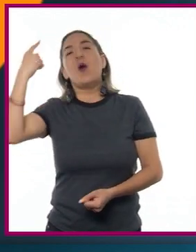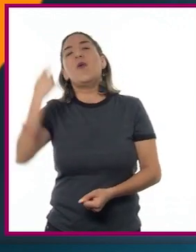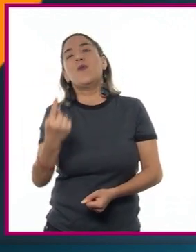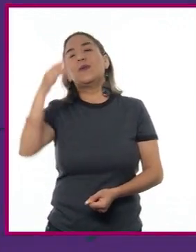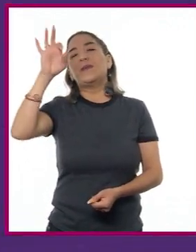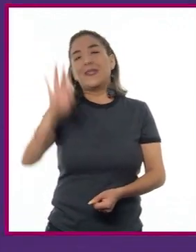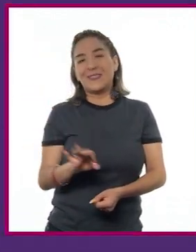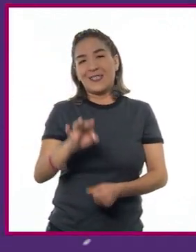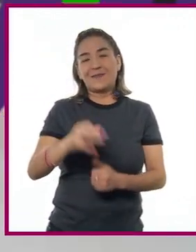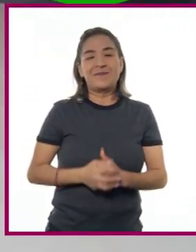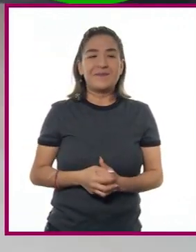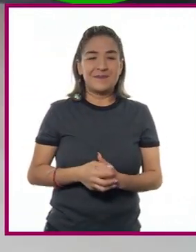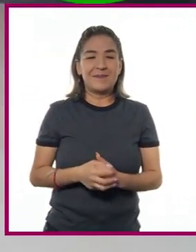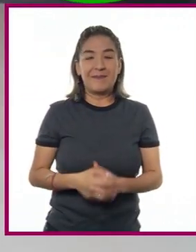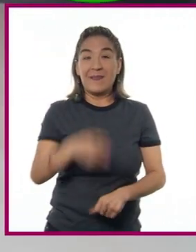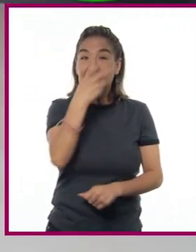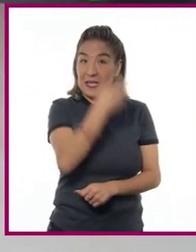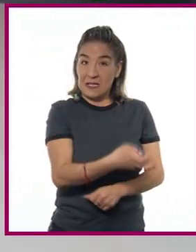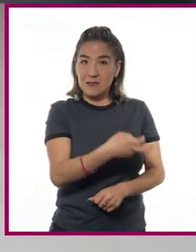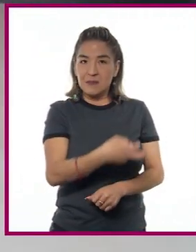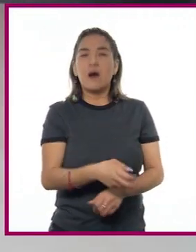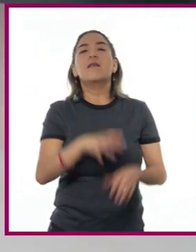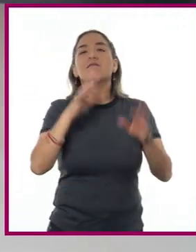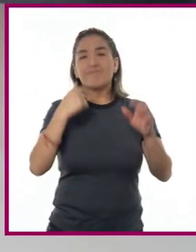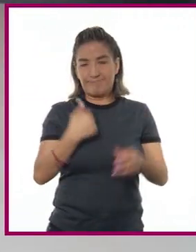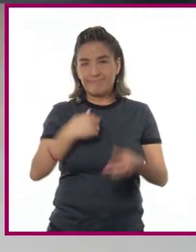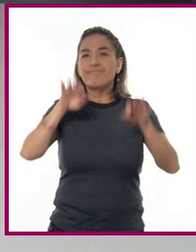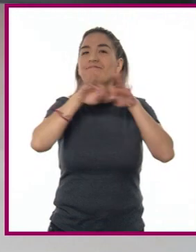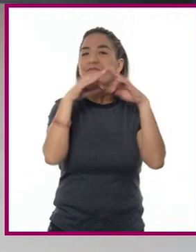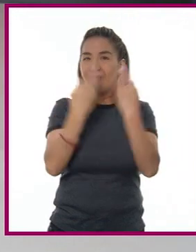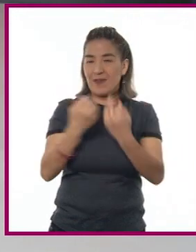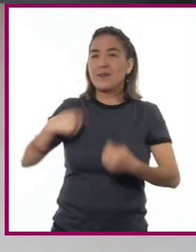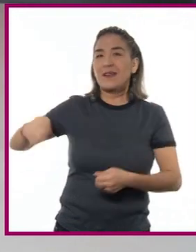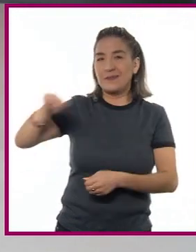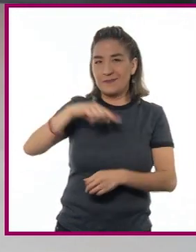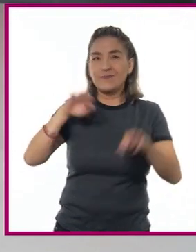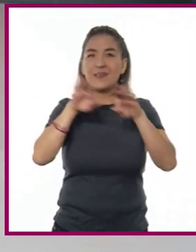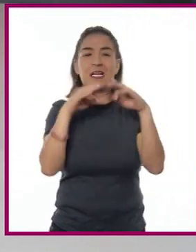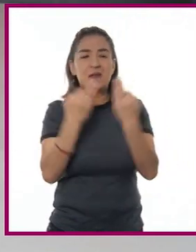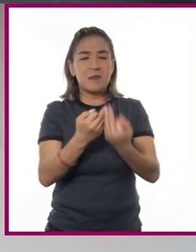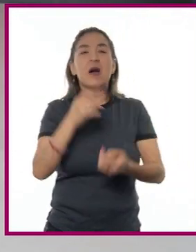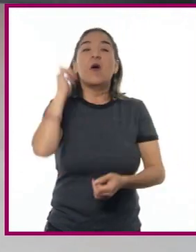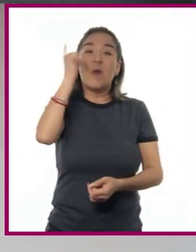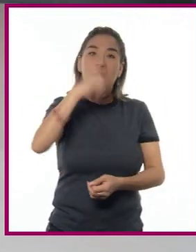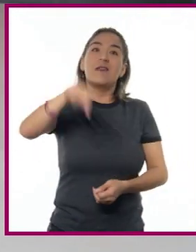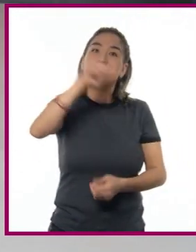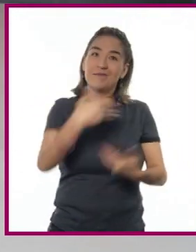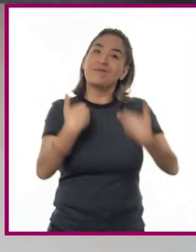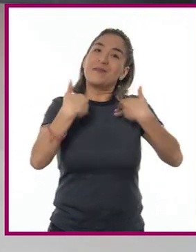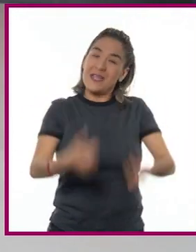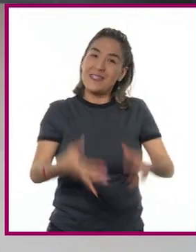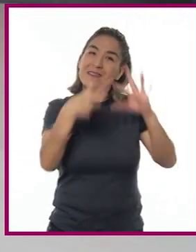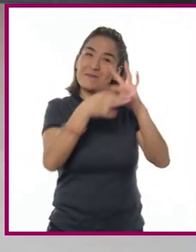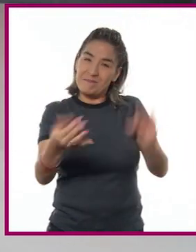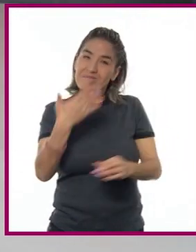0.000001%. Es así como estamos formados. Deseamos que nos hayan comprendido muy bien, alumnas y